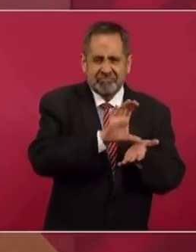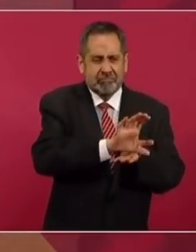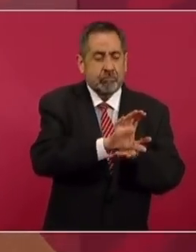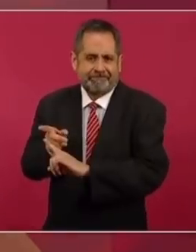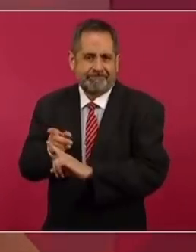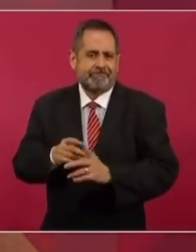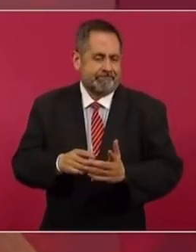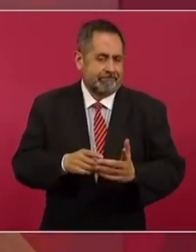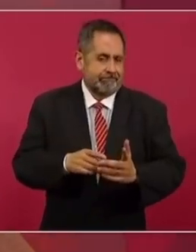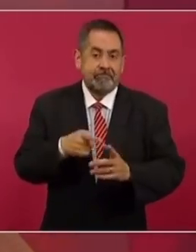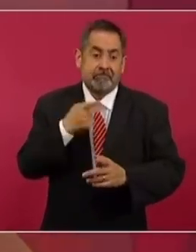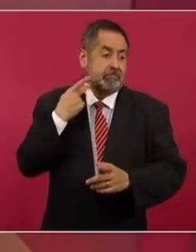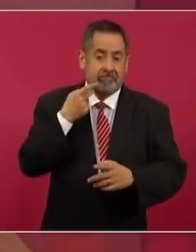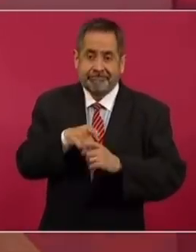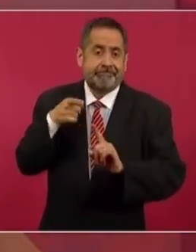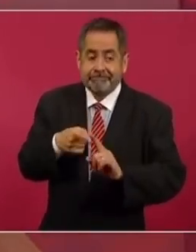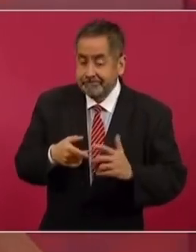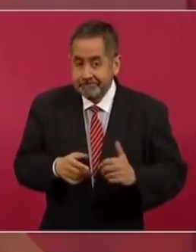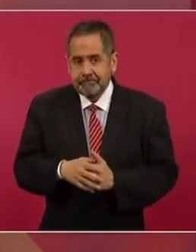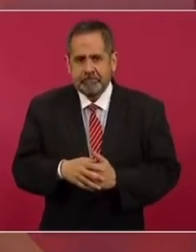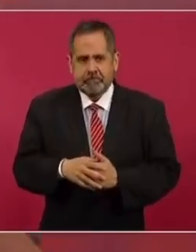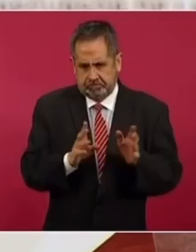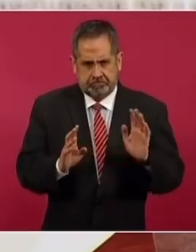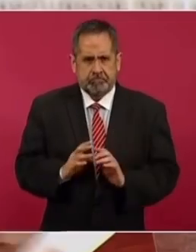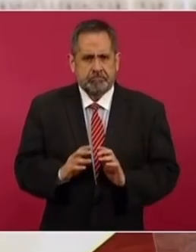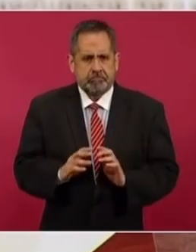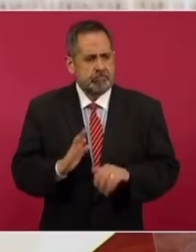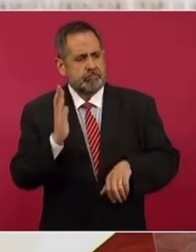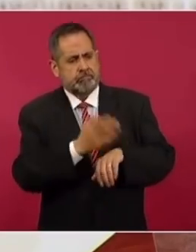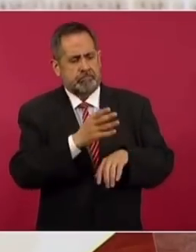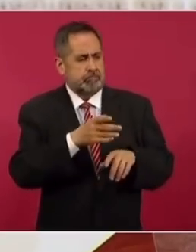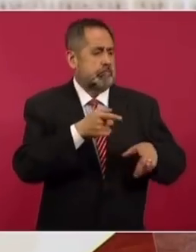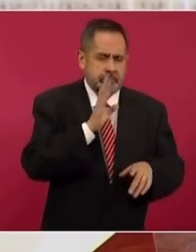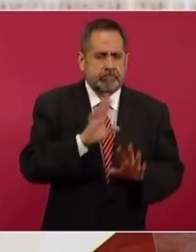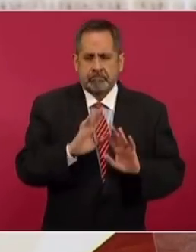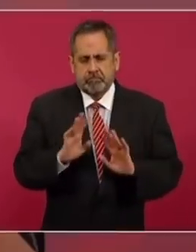un propósito, ¿no?, político, electoral. No hay ningún problema, no se puede censurar.